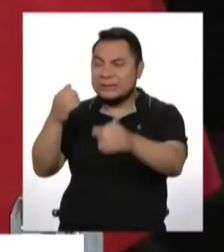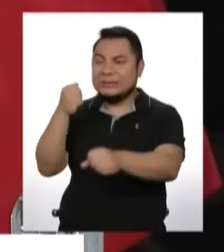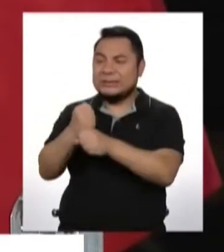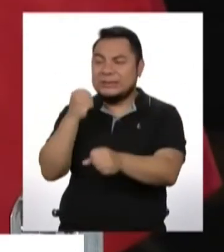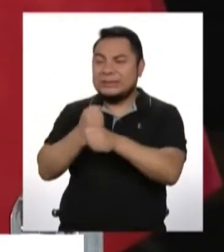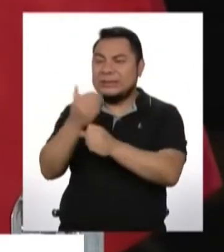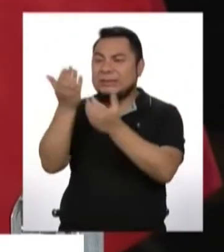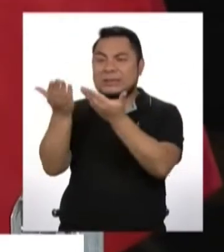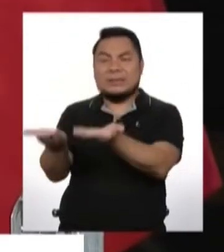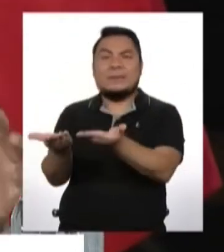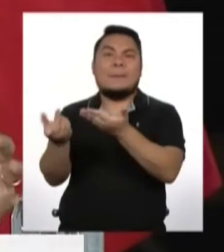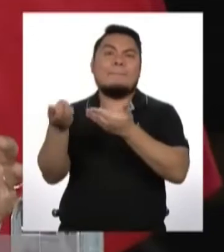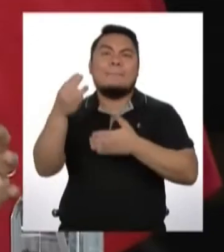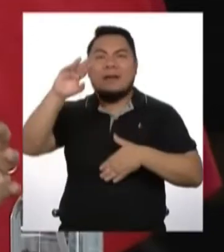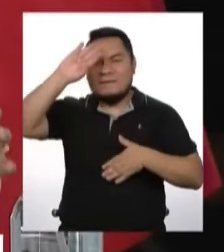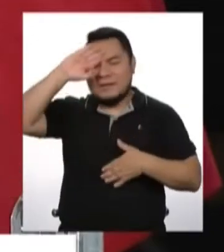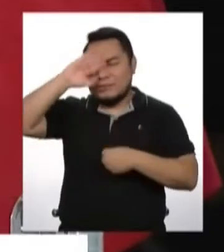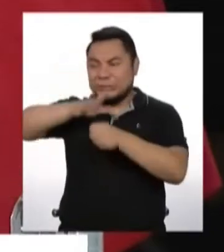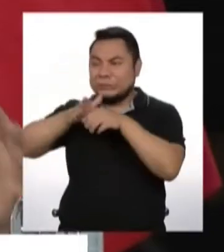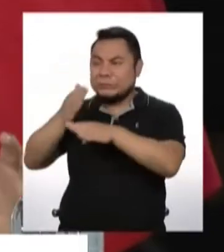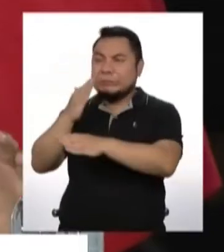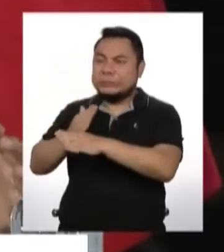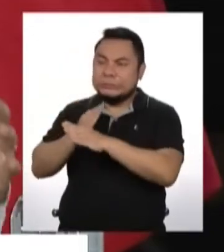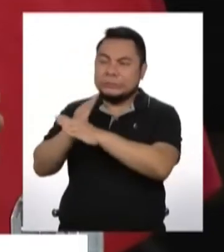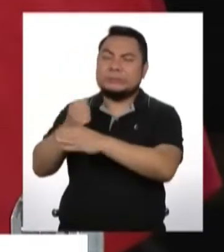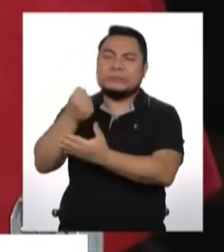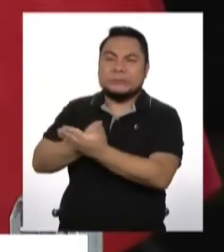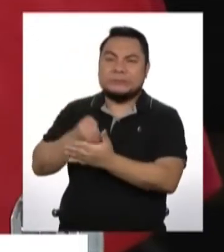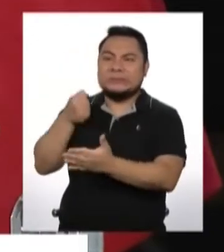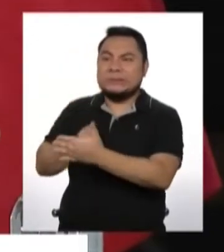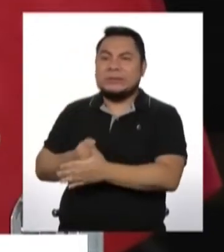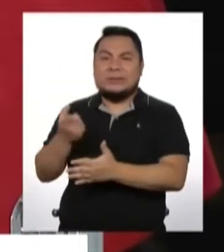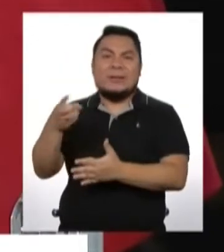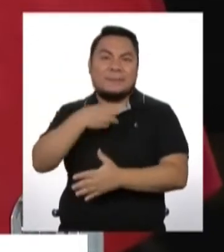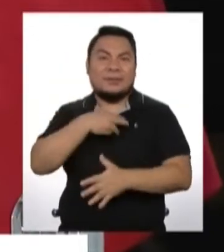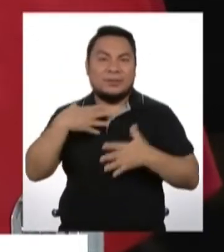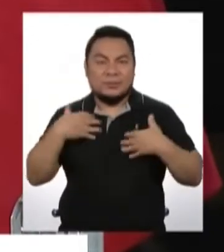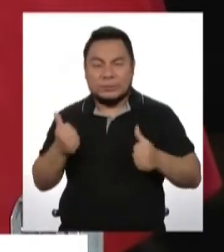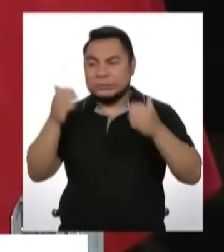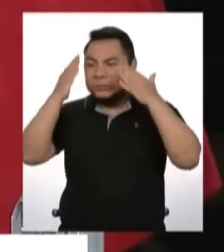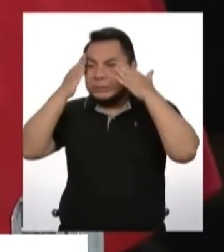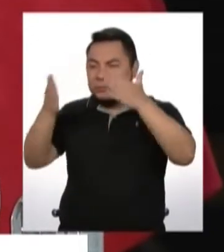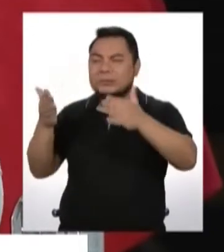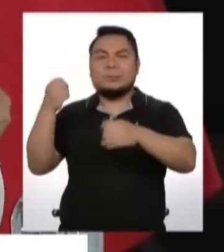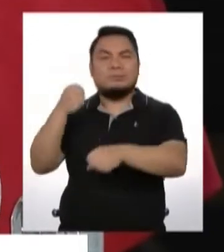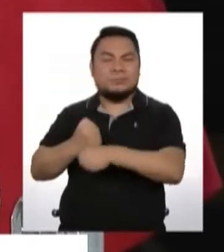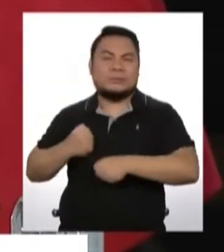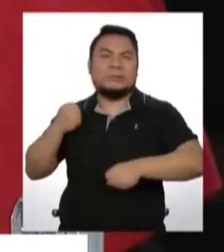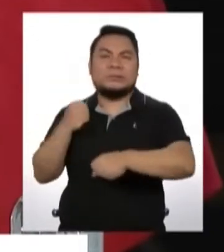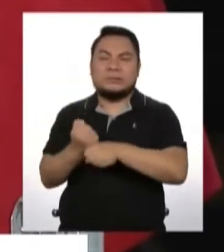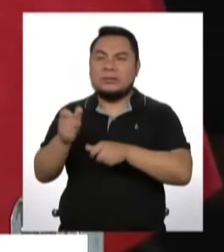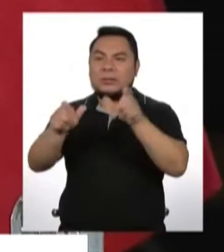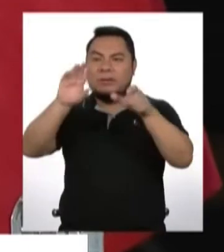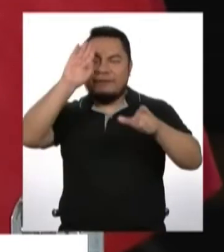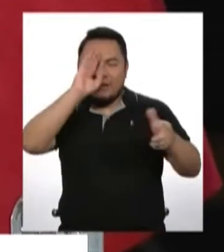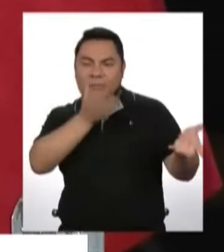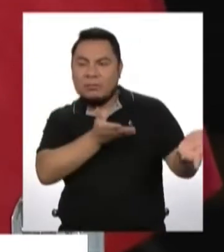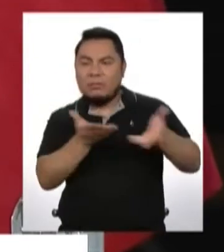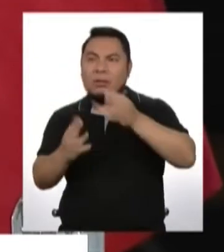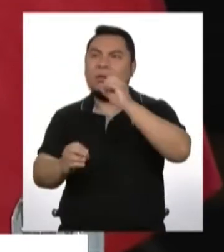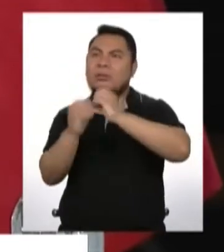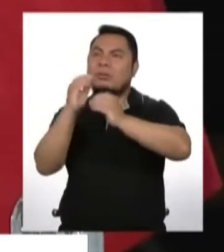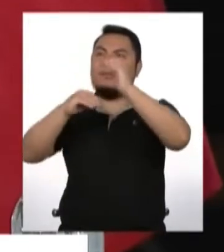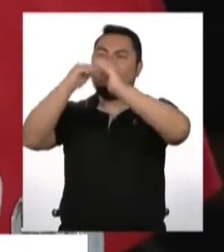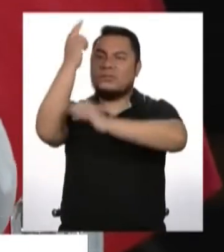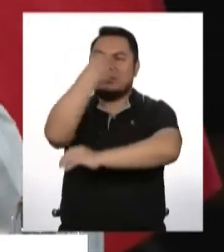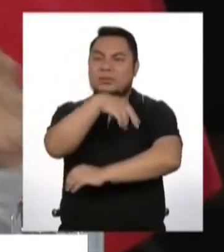de atender a la enfermedad, a los pacientes y a los que por sus propias características necesitan